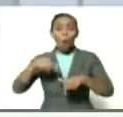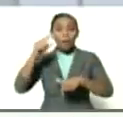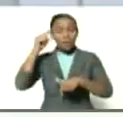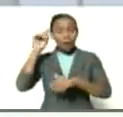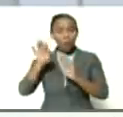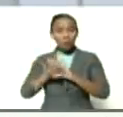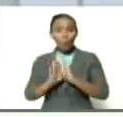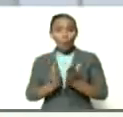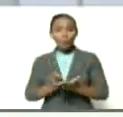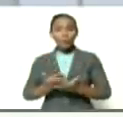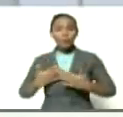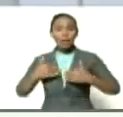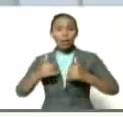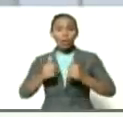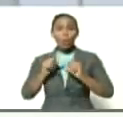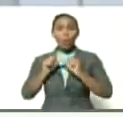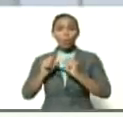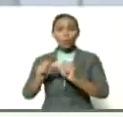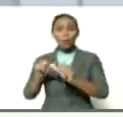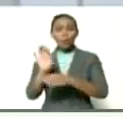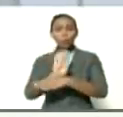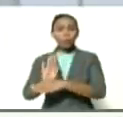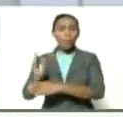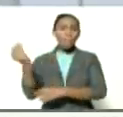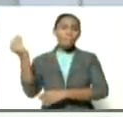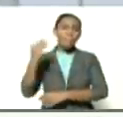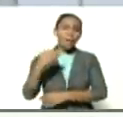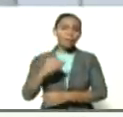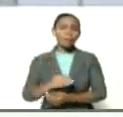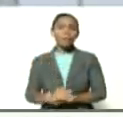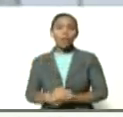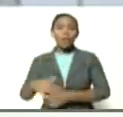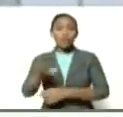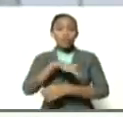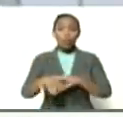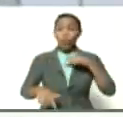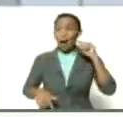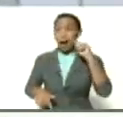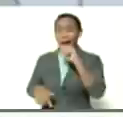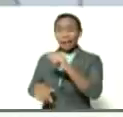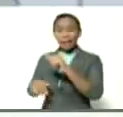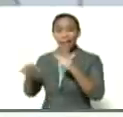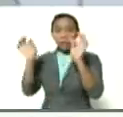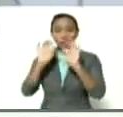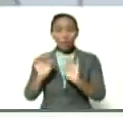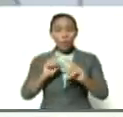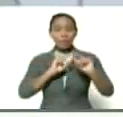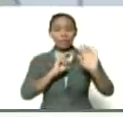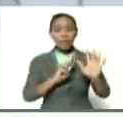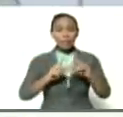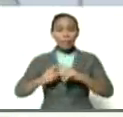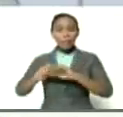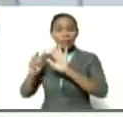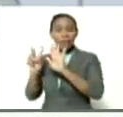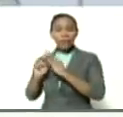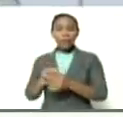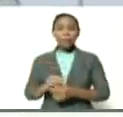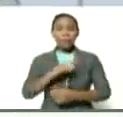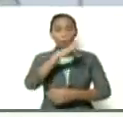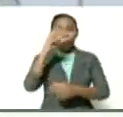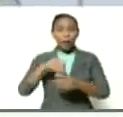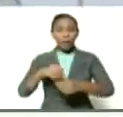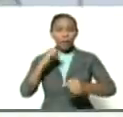Salud sigue siendo a cuidarnos aún mucho más. Todo este mecanismo del 7+7,